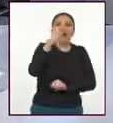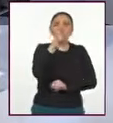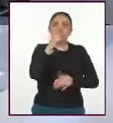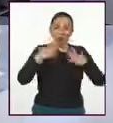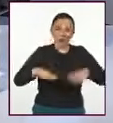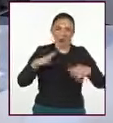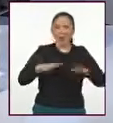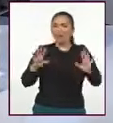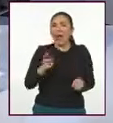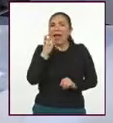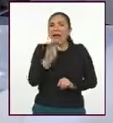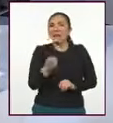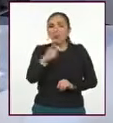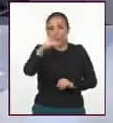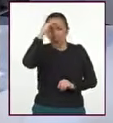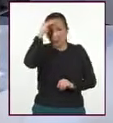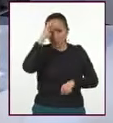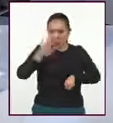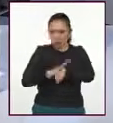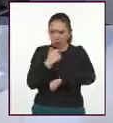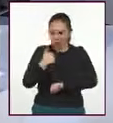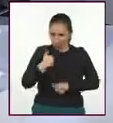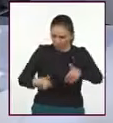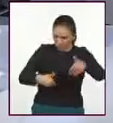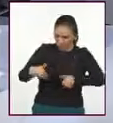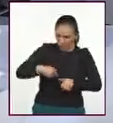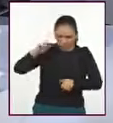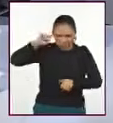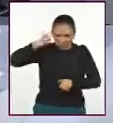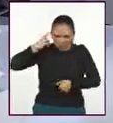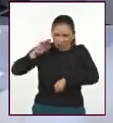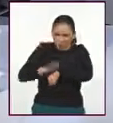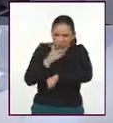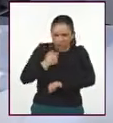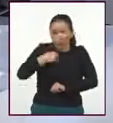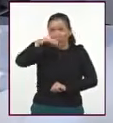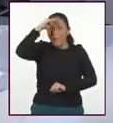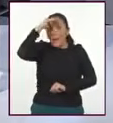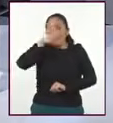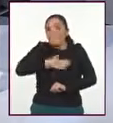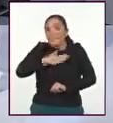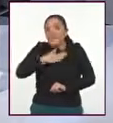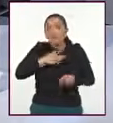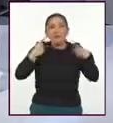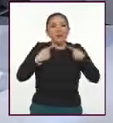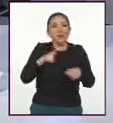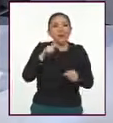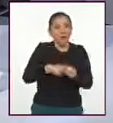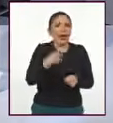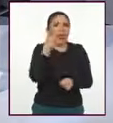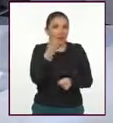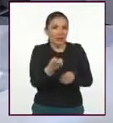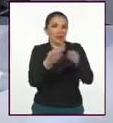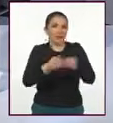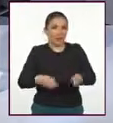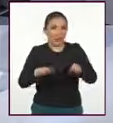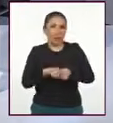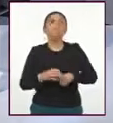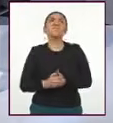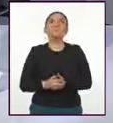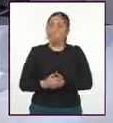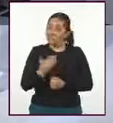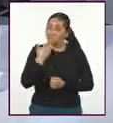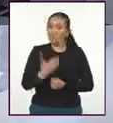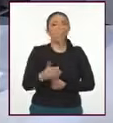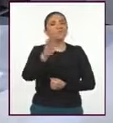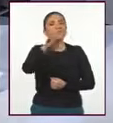generaron ese enojo, esa molestia. Cuestionarse más bien. Exactamente. Muy bien. ¿Y qué más podemos decir de la